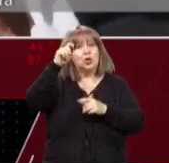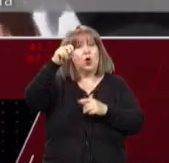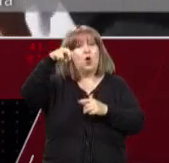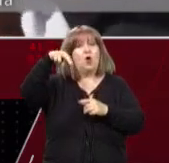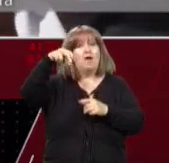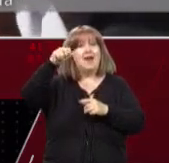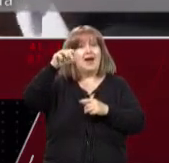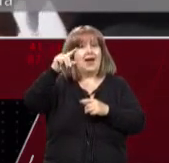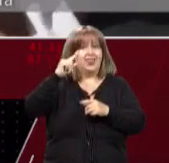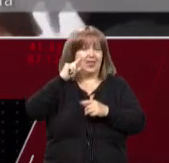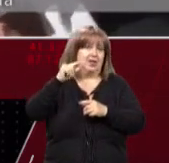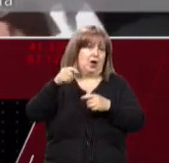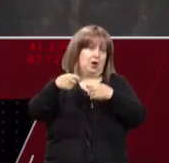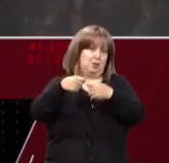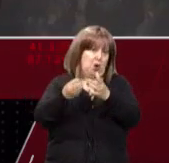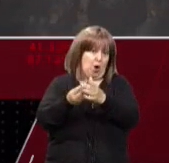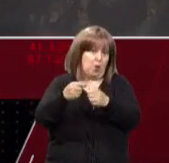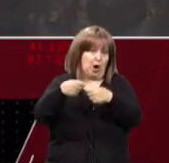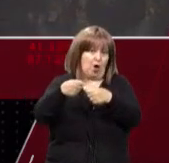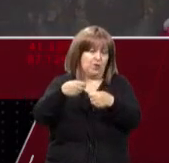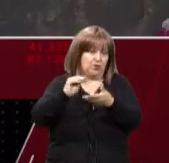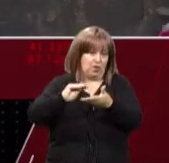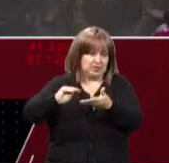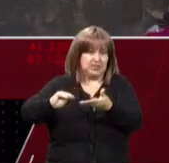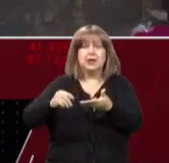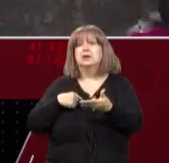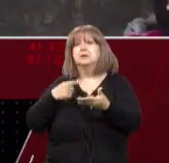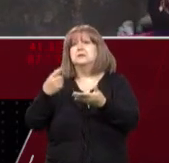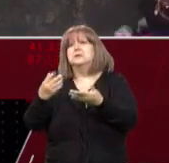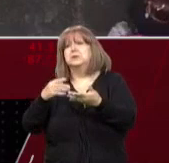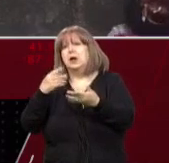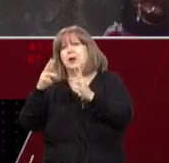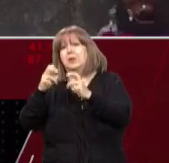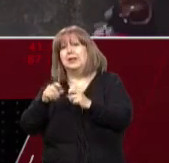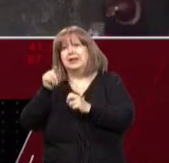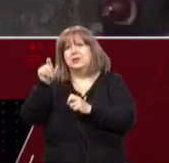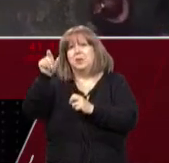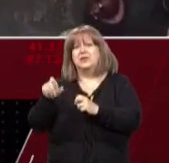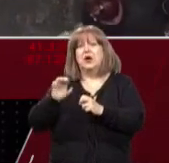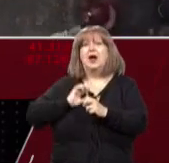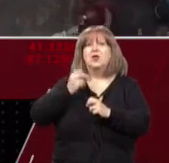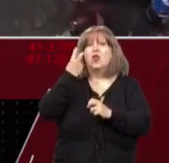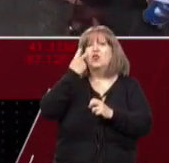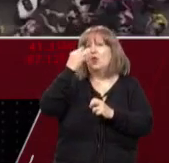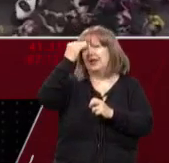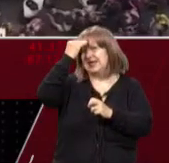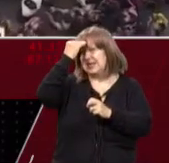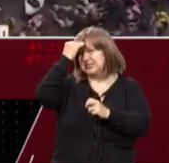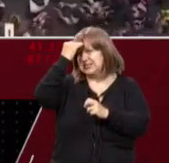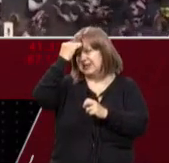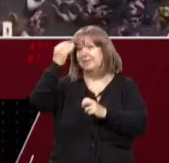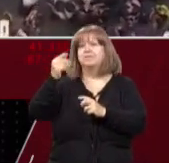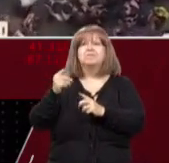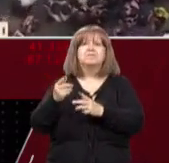a indagar más profundamente respecto a esta persona y en el año 2015, dado que no